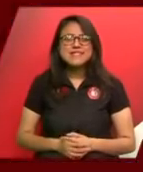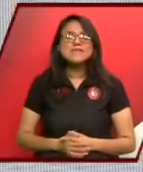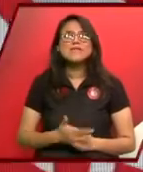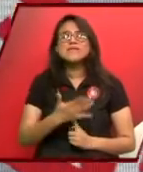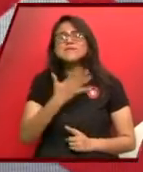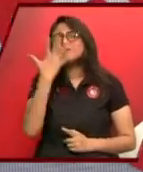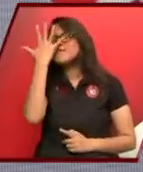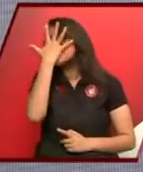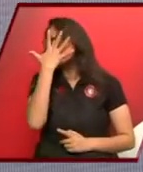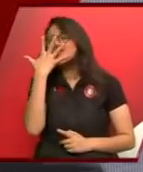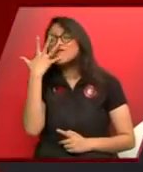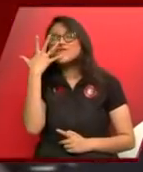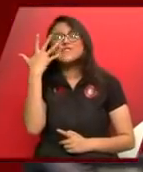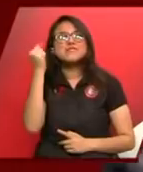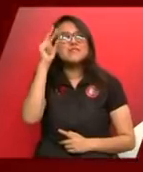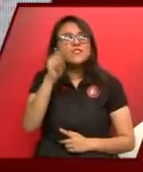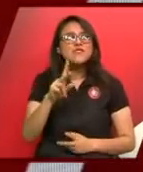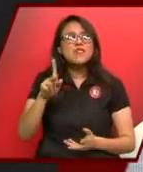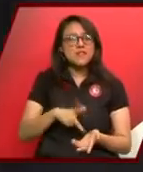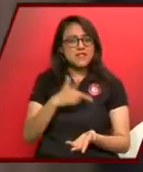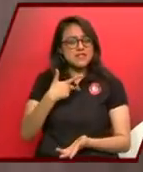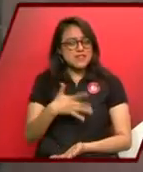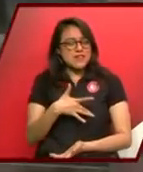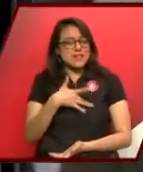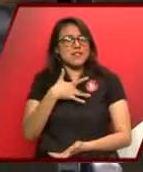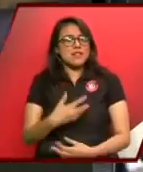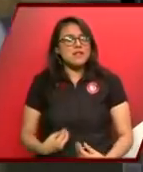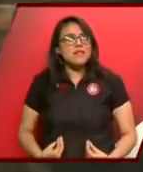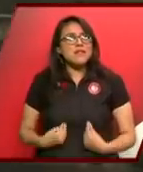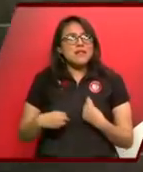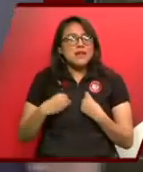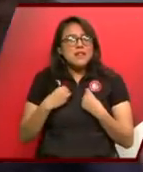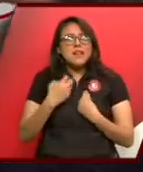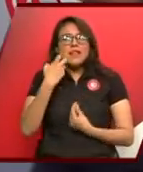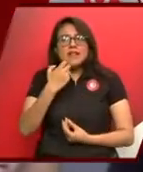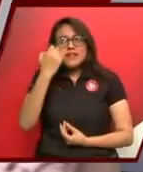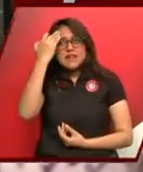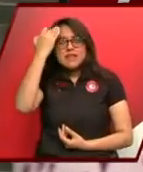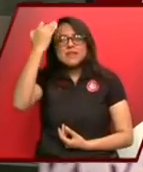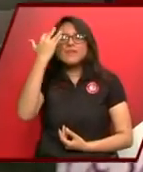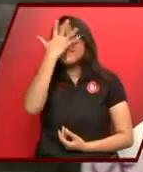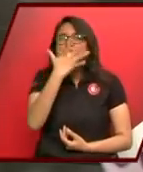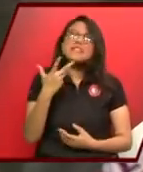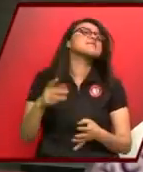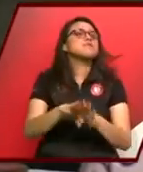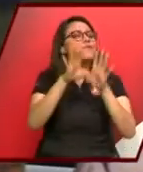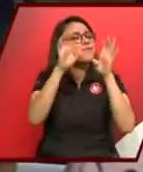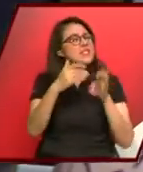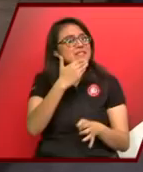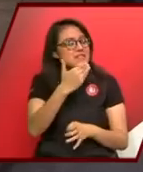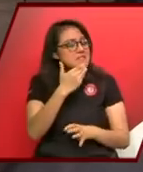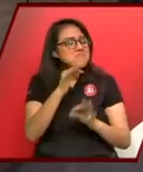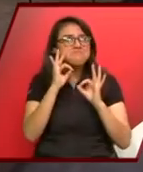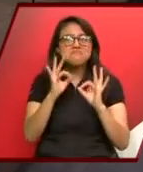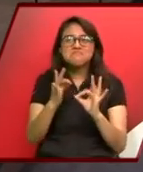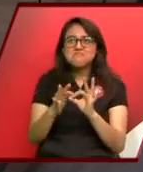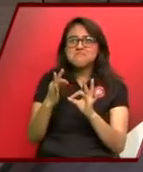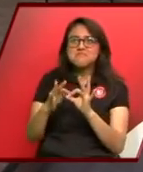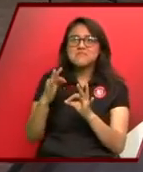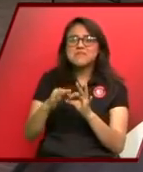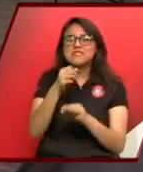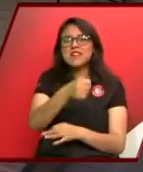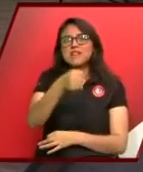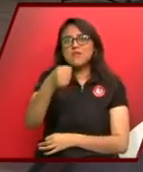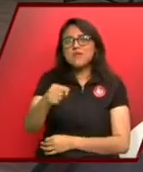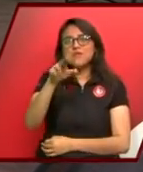¡Qué delicia! Me encanta esa sección. Volver otra vez a vivir esos instantes. ¿Cómo estás? Mi querido Jorge. Sofi, ¿qué tal? Oye, ya no vine a